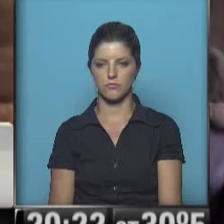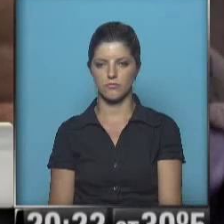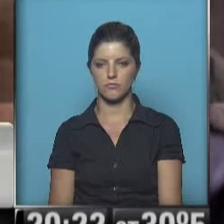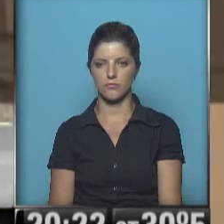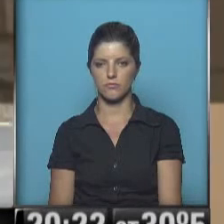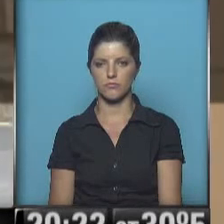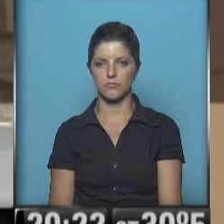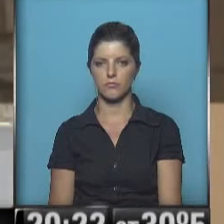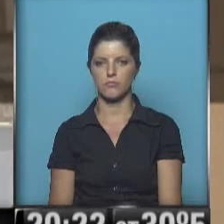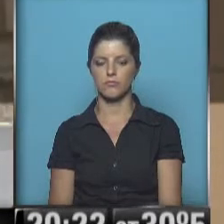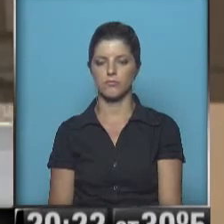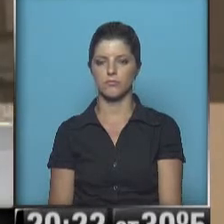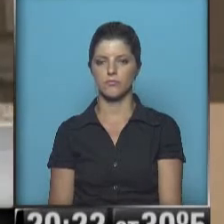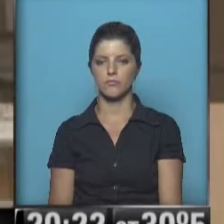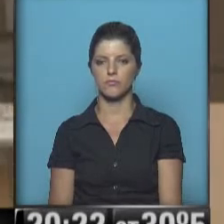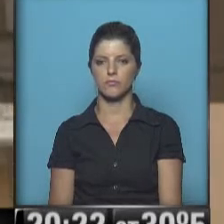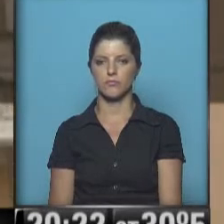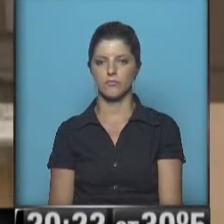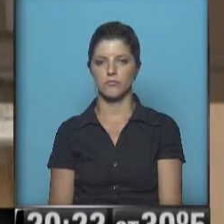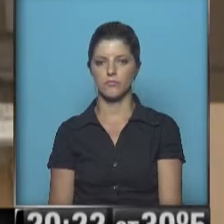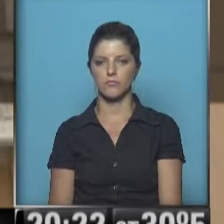y neo posee pistas